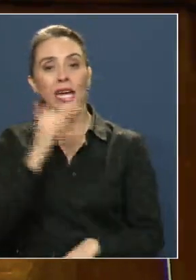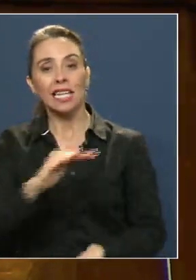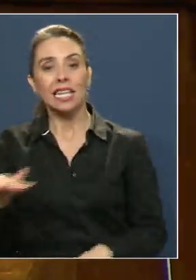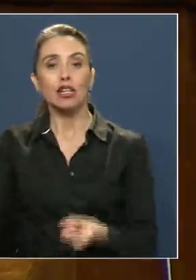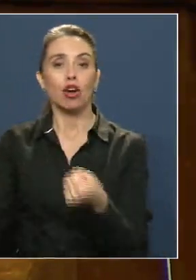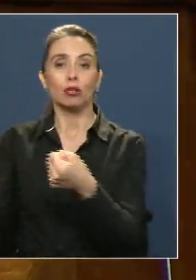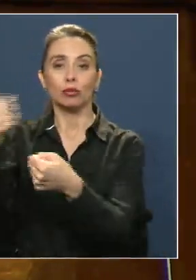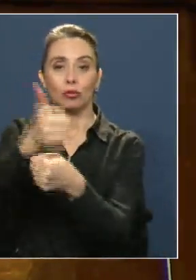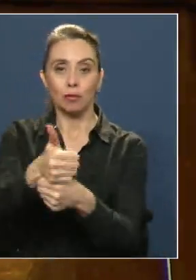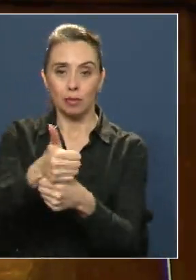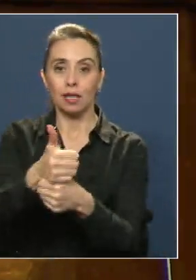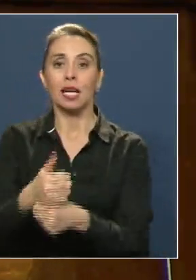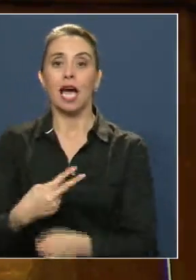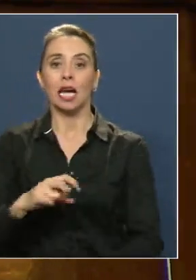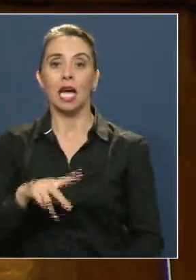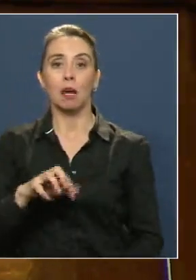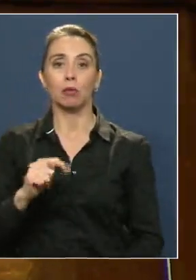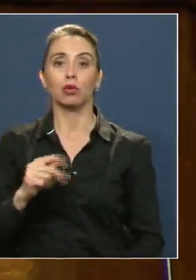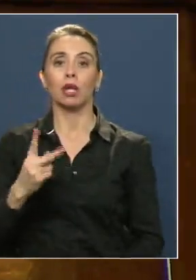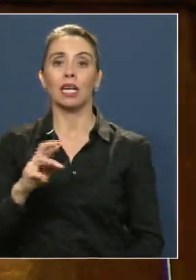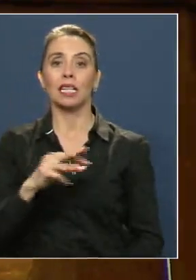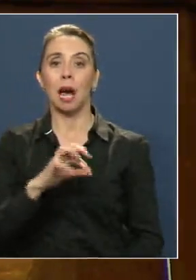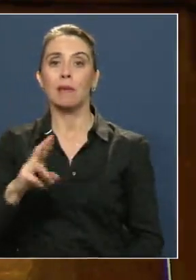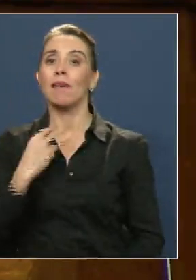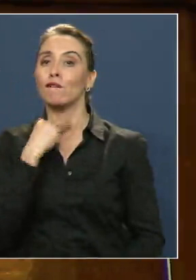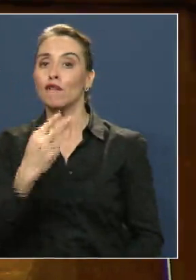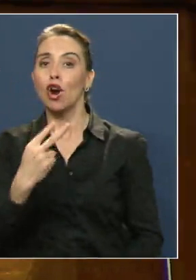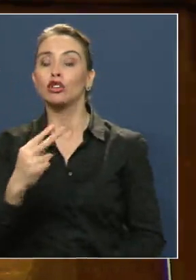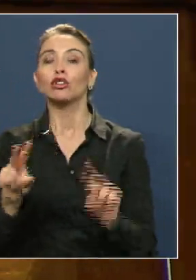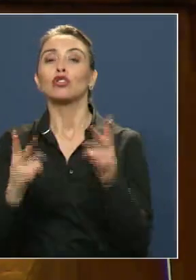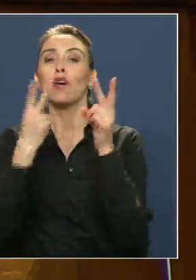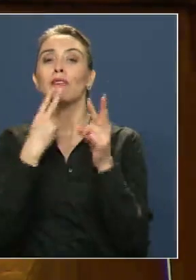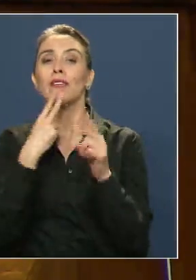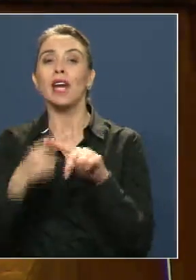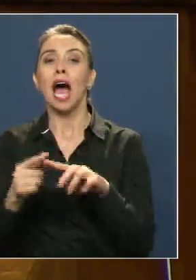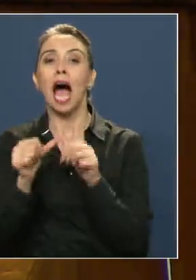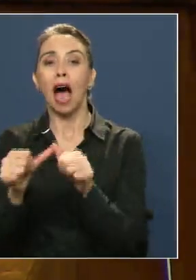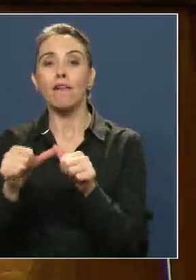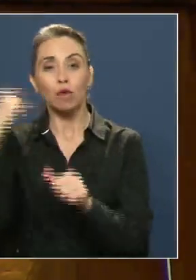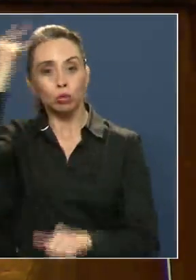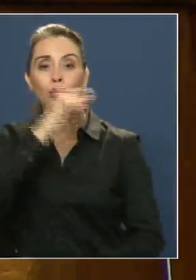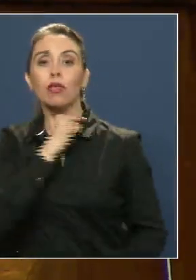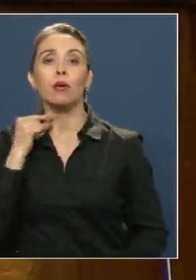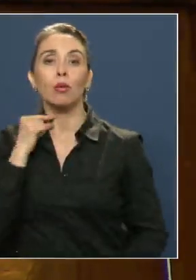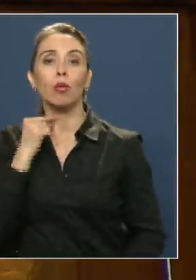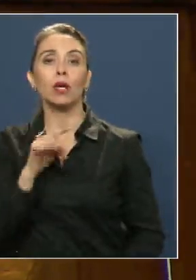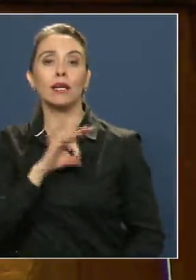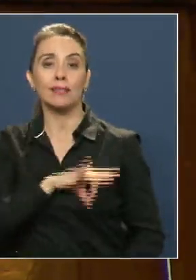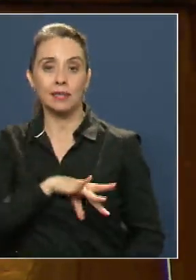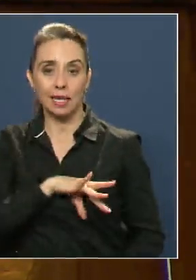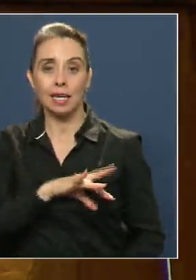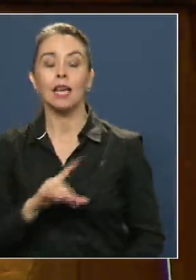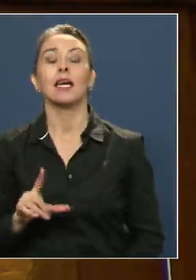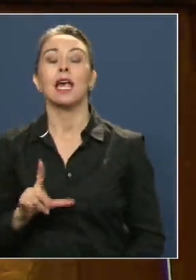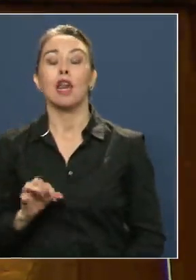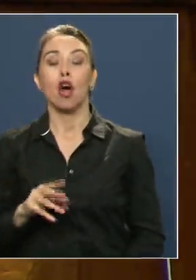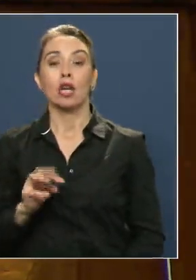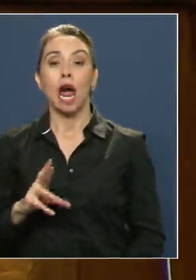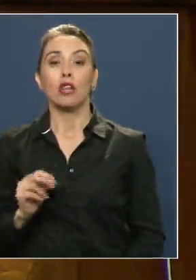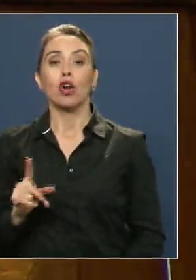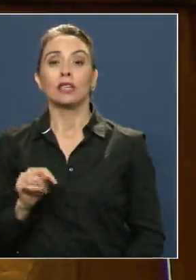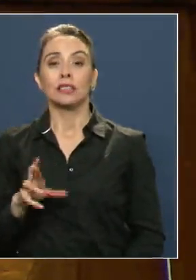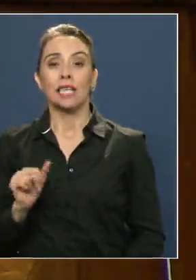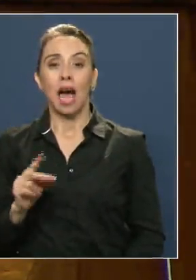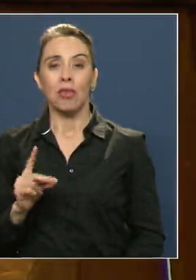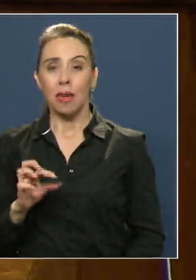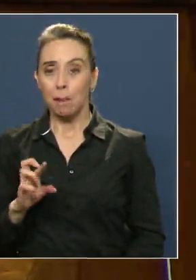subrogante. Helmut Kramer, vocero de la Red de Sobrevivientes de Abuso Eclesiástico en Chile. Leonardo Estradé